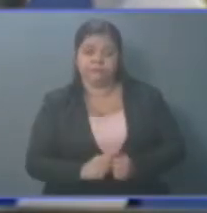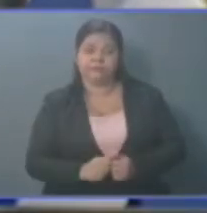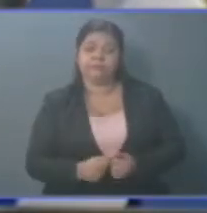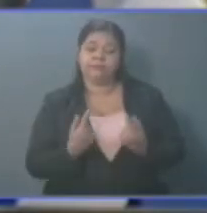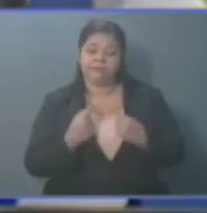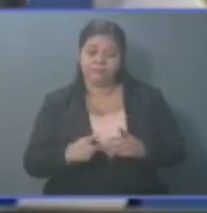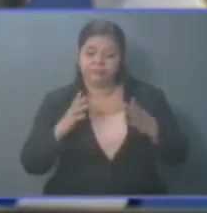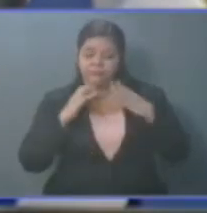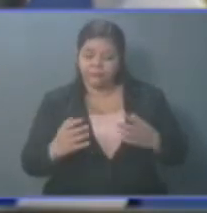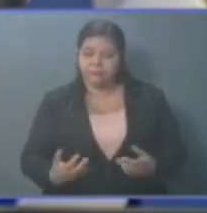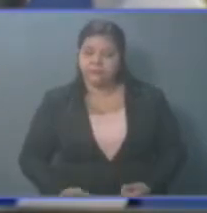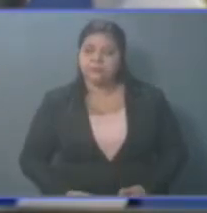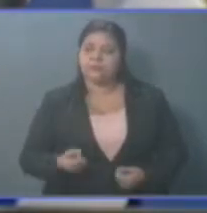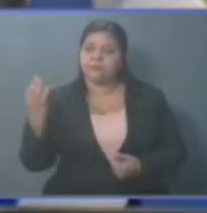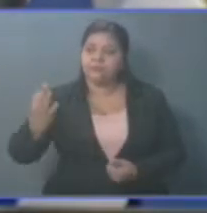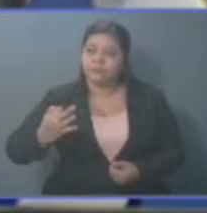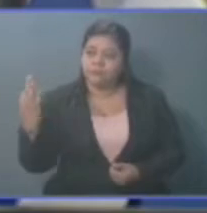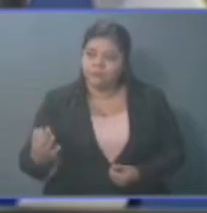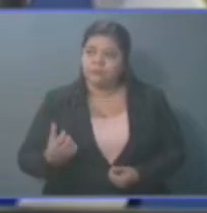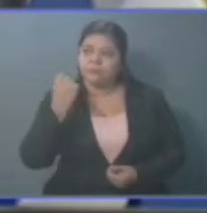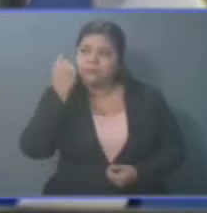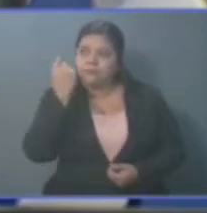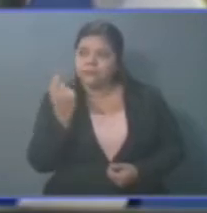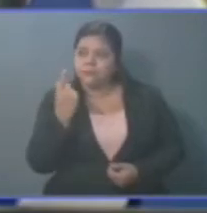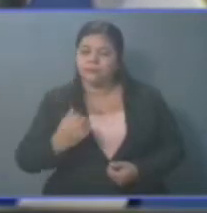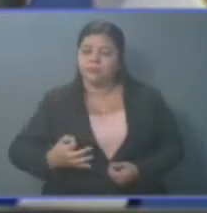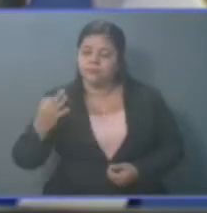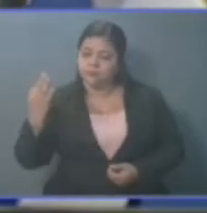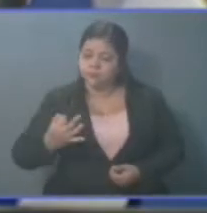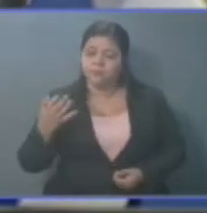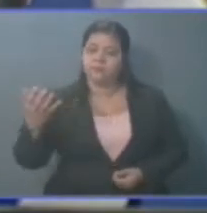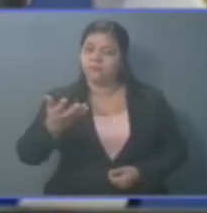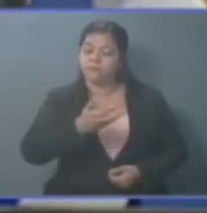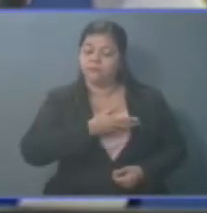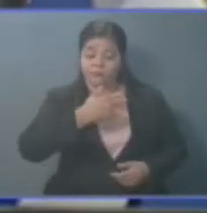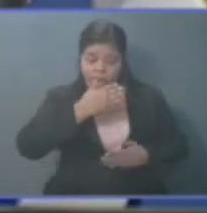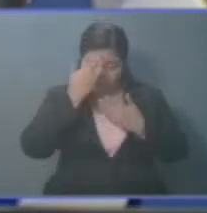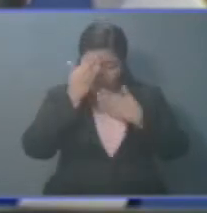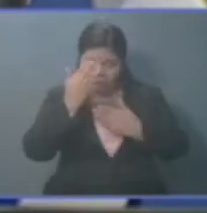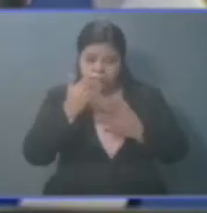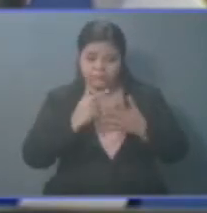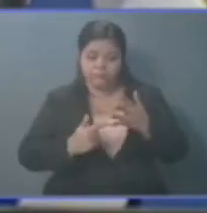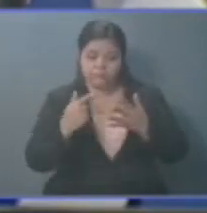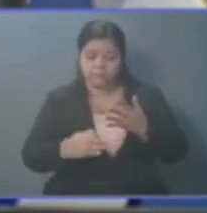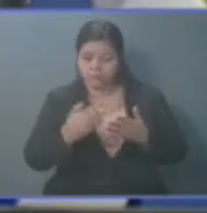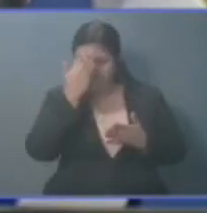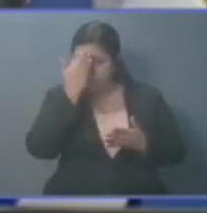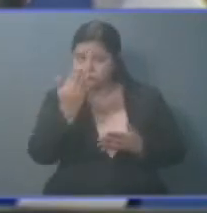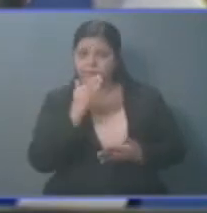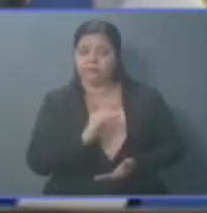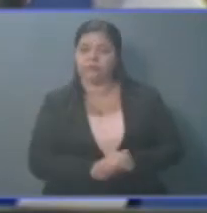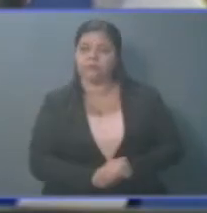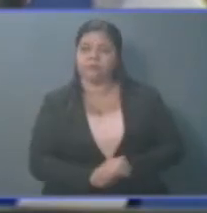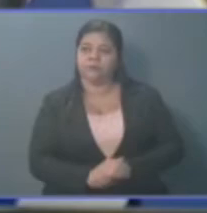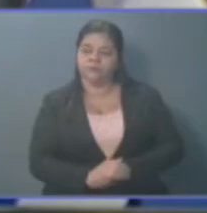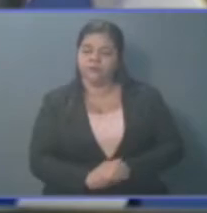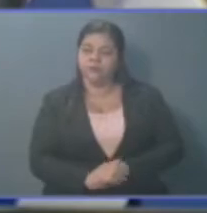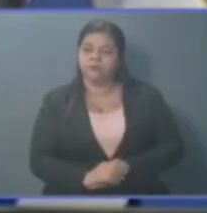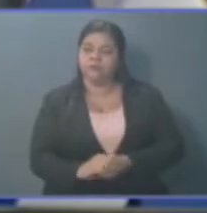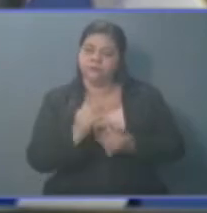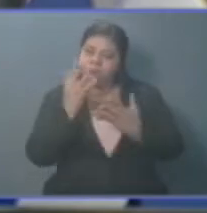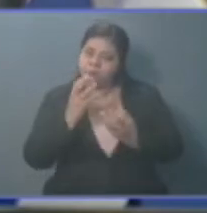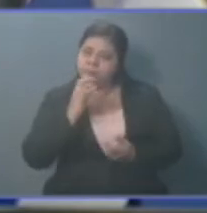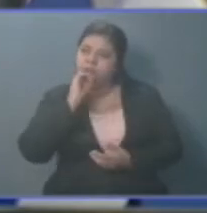el gobierno debe entender que debe de cumplir la ley y los procedimientos. Me